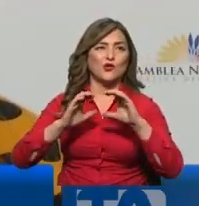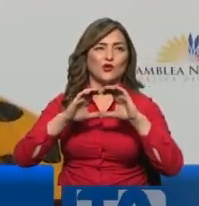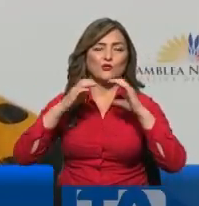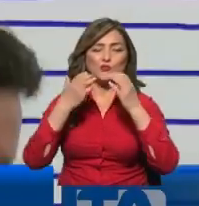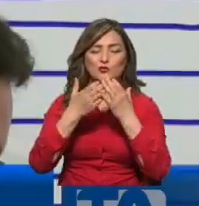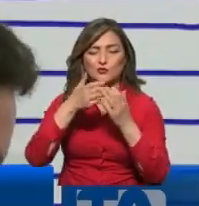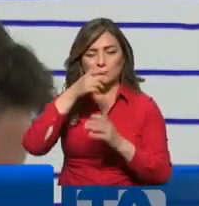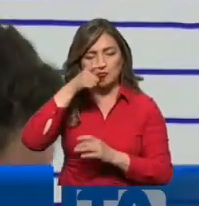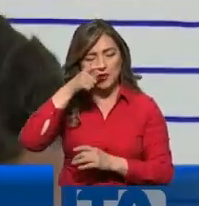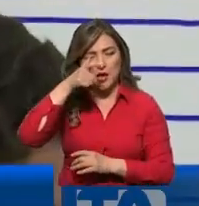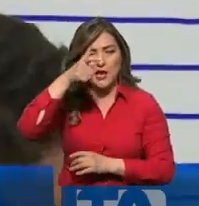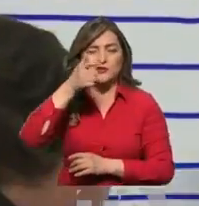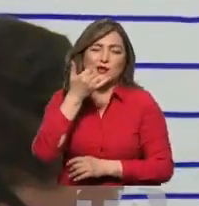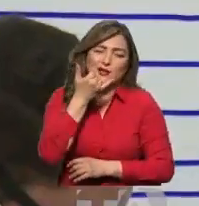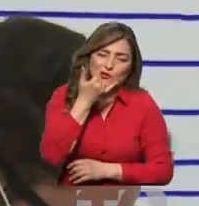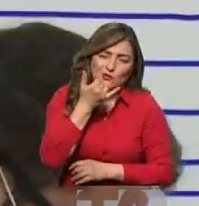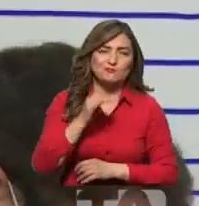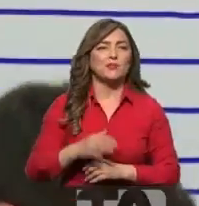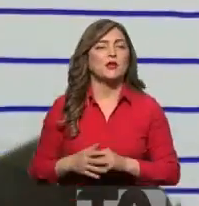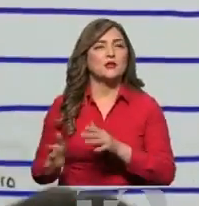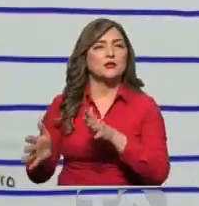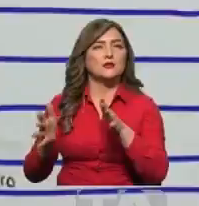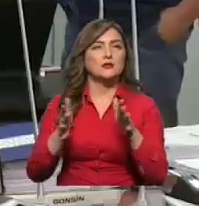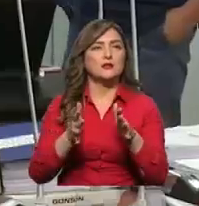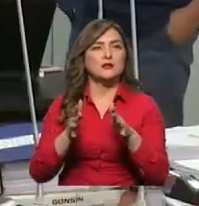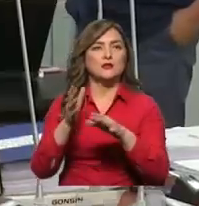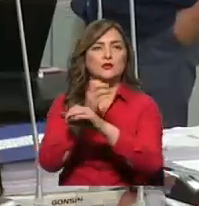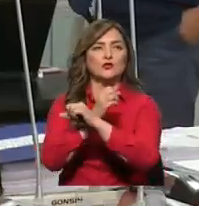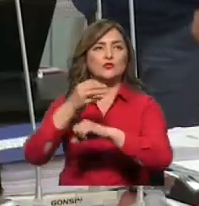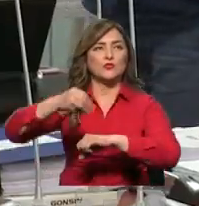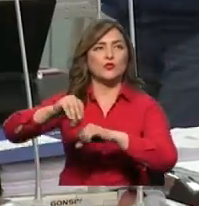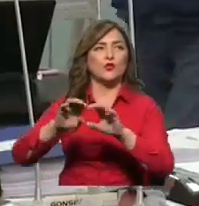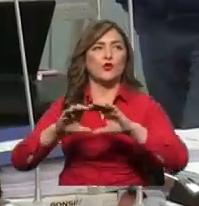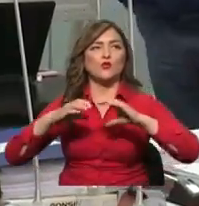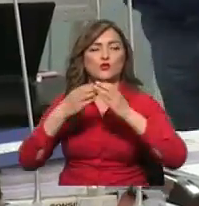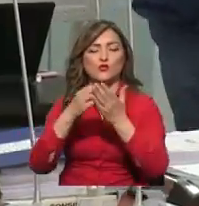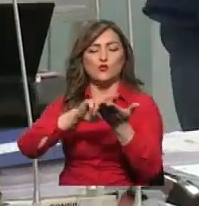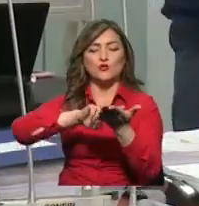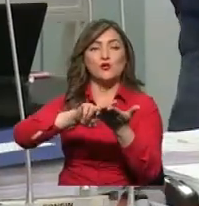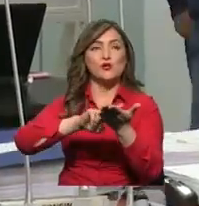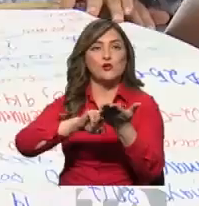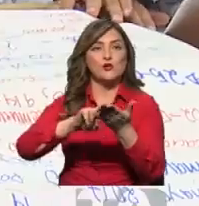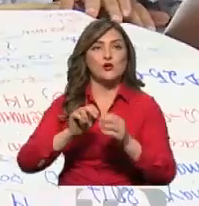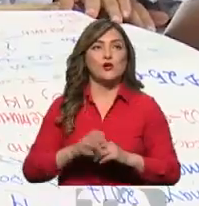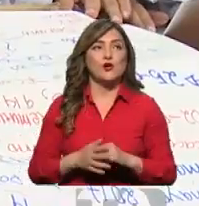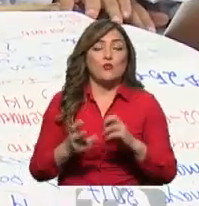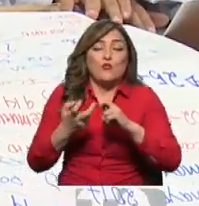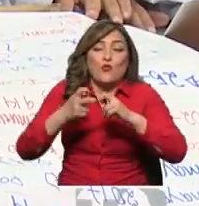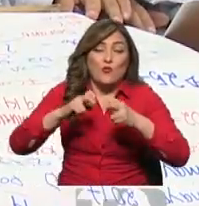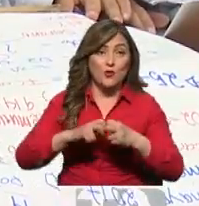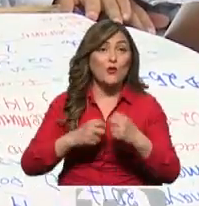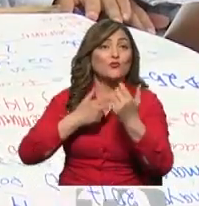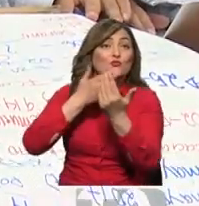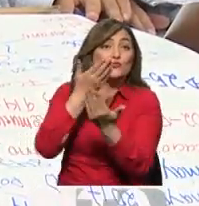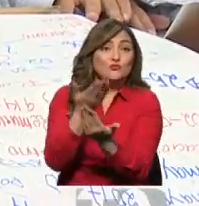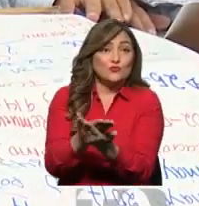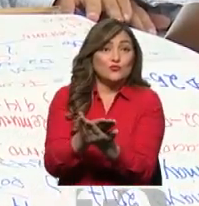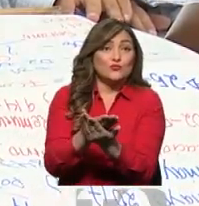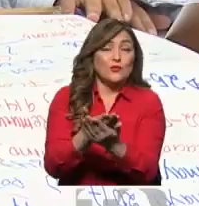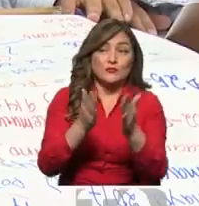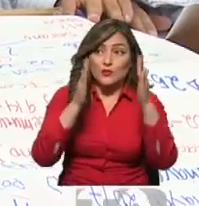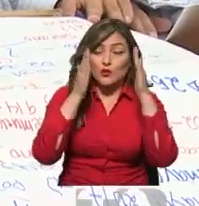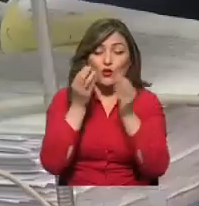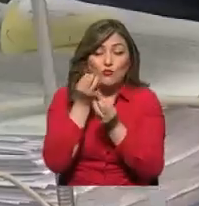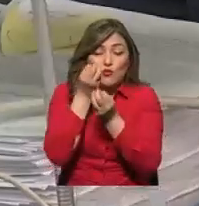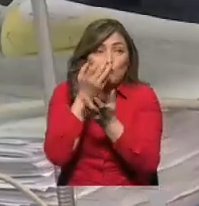fiscalización la noche del miércoles la comisión se reunió y allí fernando villavicencio sufrió un revés cuando propuso que se tome en cuenta la